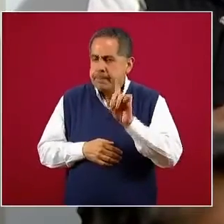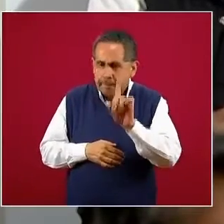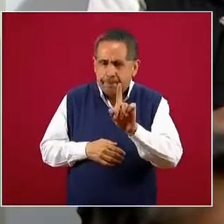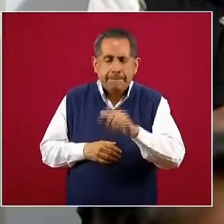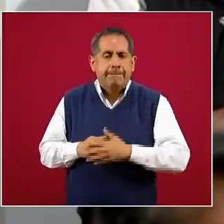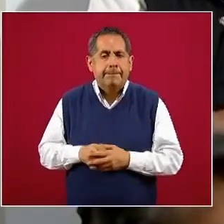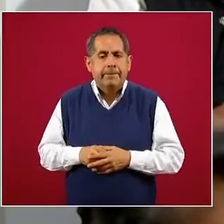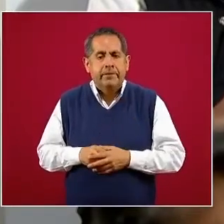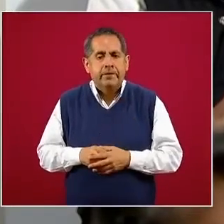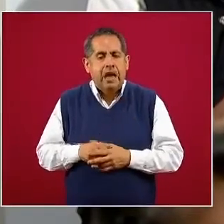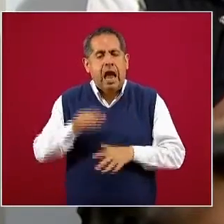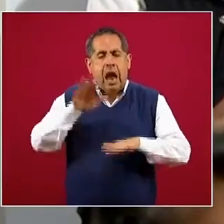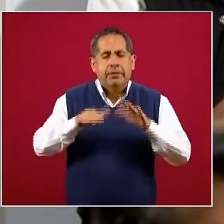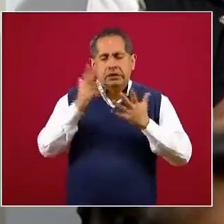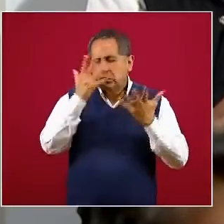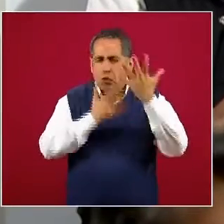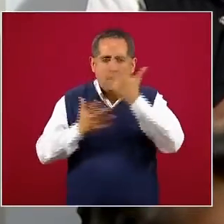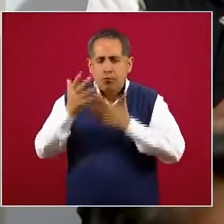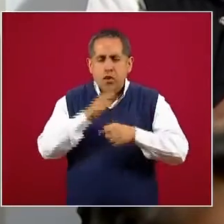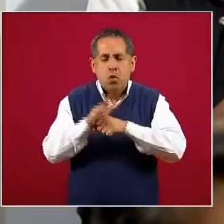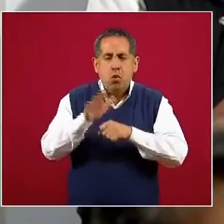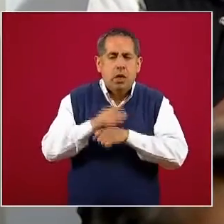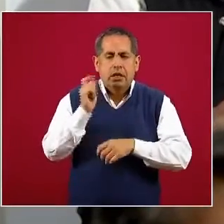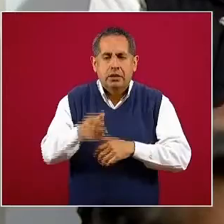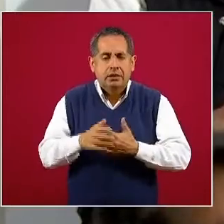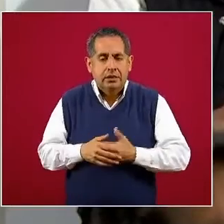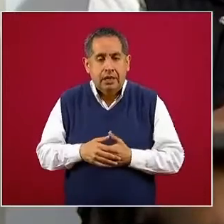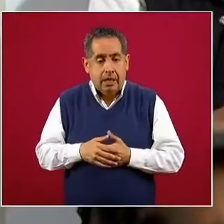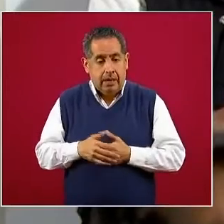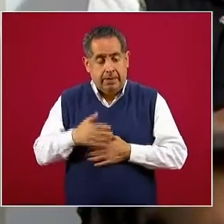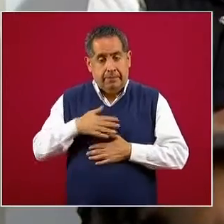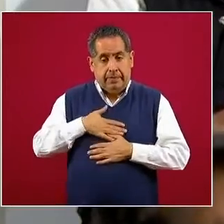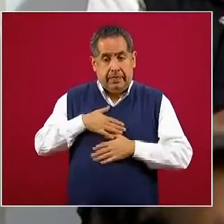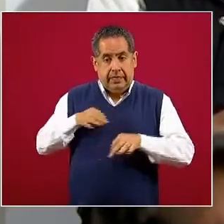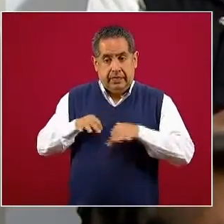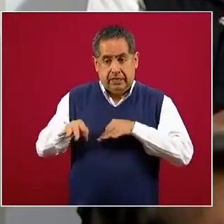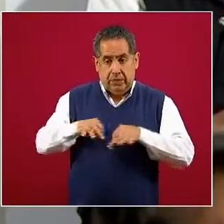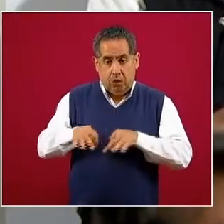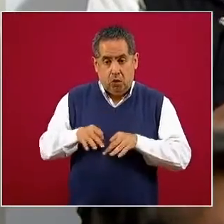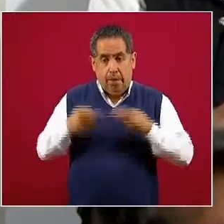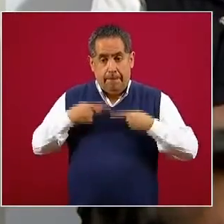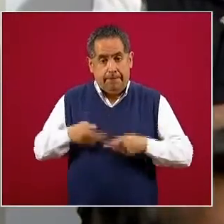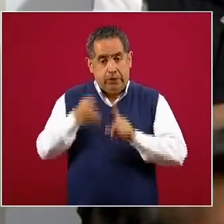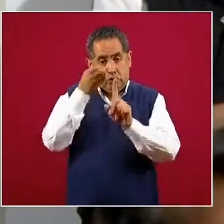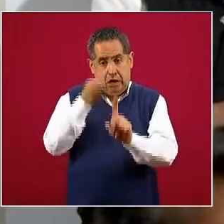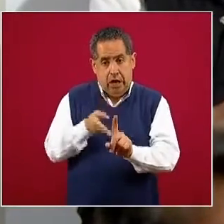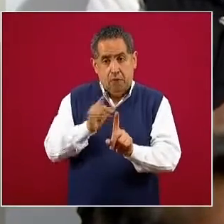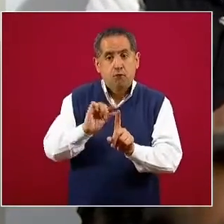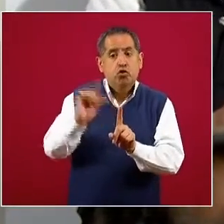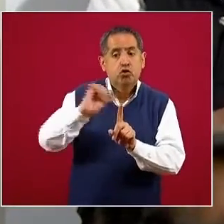doctor López-Gatell, desde muy temprano, una mesa de trabajo, compartimos experiencias,